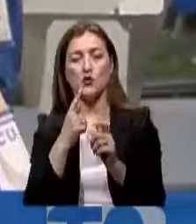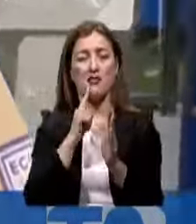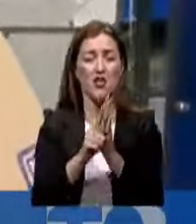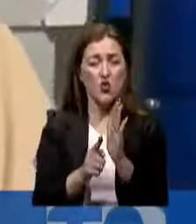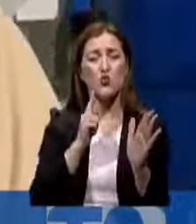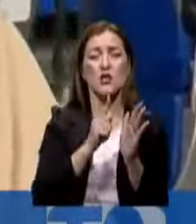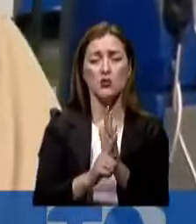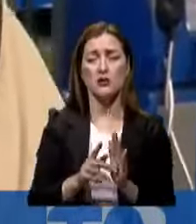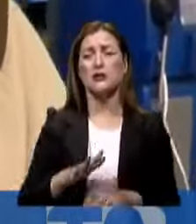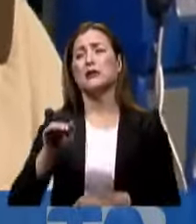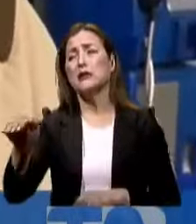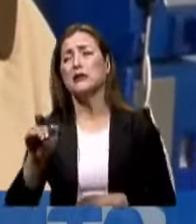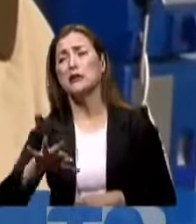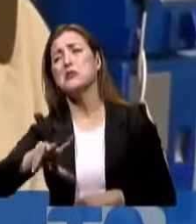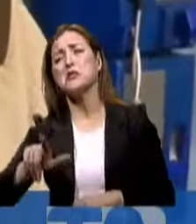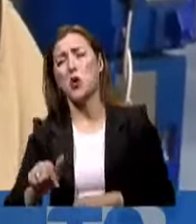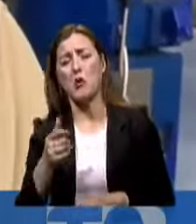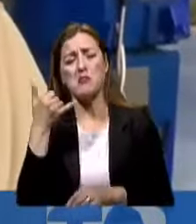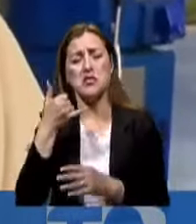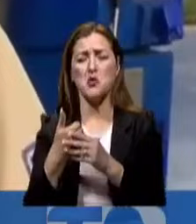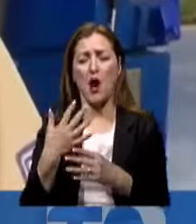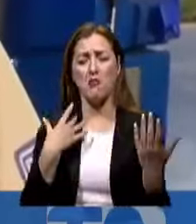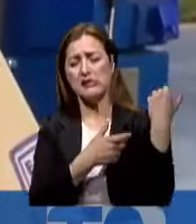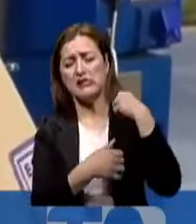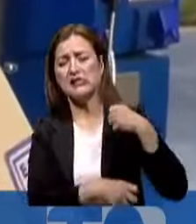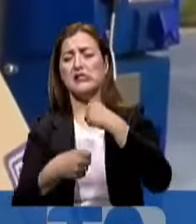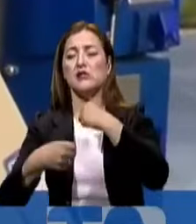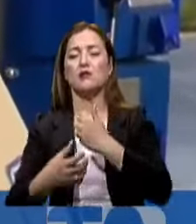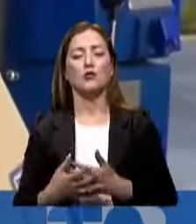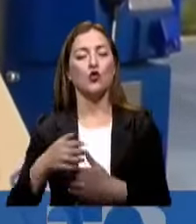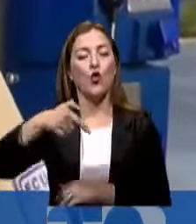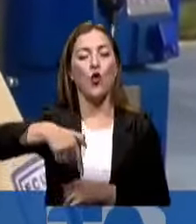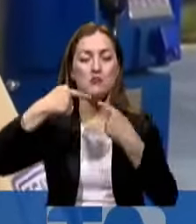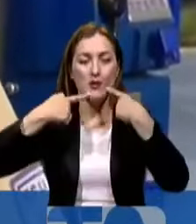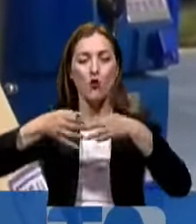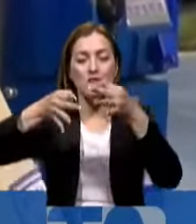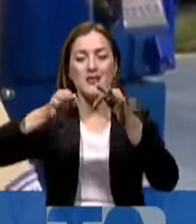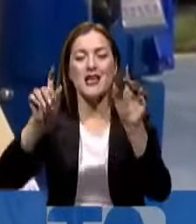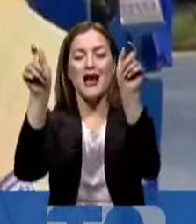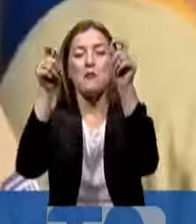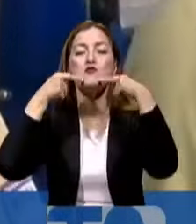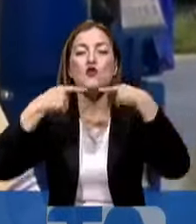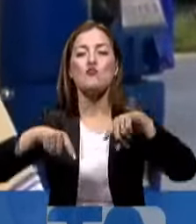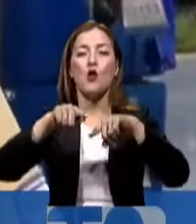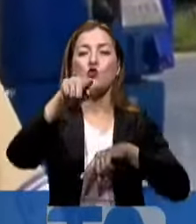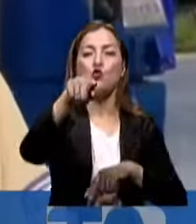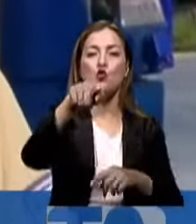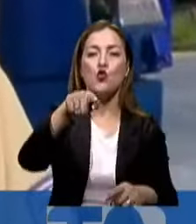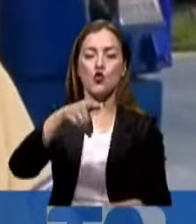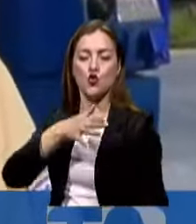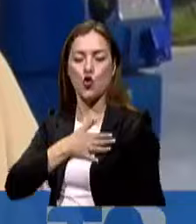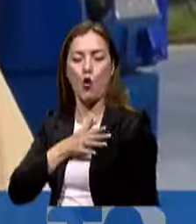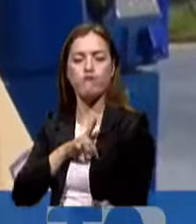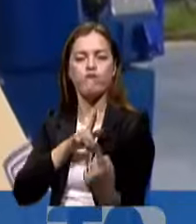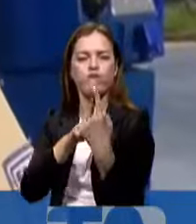existen delitos que se cometen en el interior. Es por eso que el día de hoy estamos haciendo el lanzamiento de nuestra campaña Tú y Yo Nos Transportamos